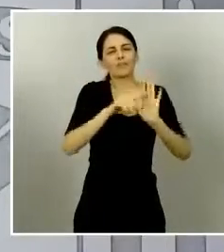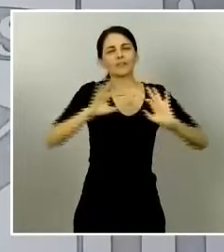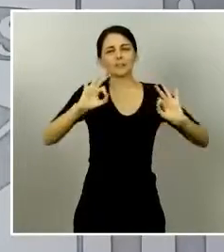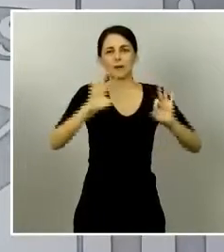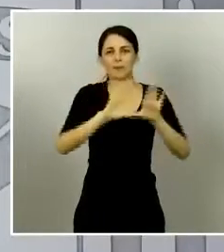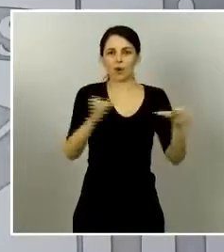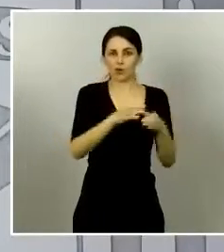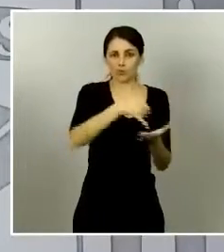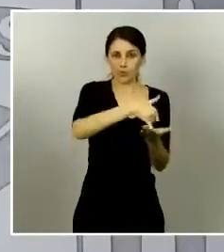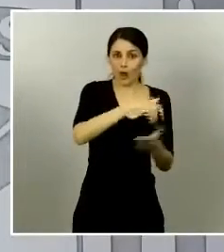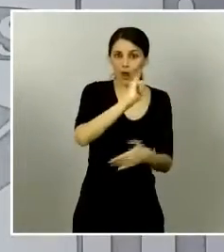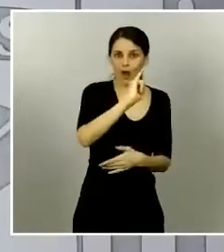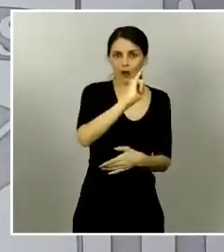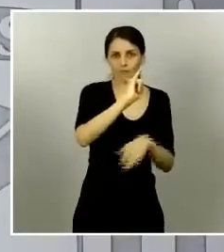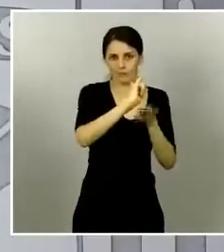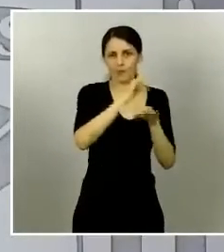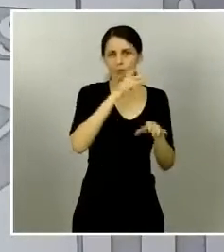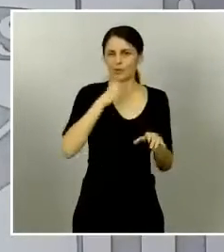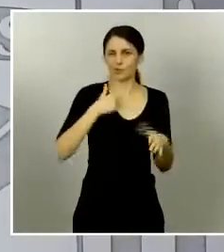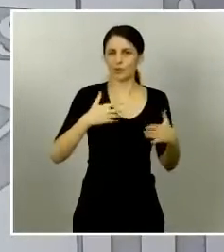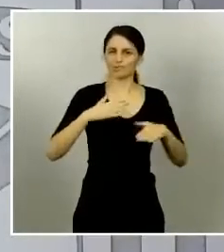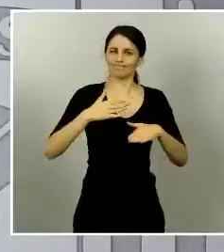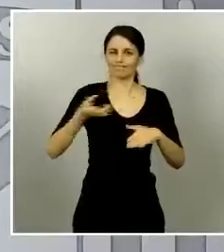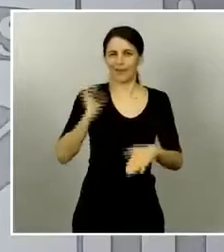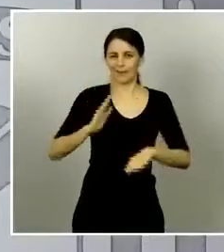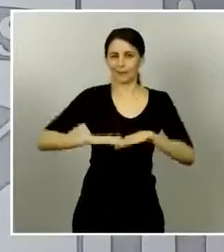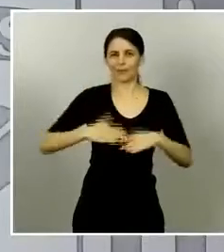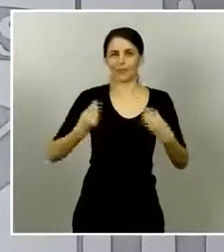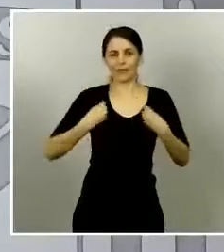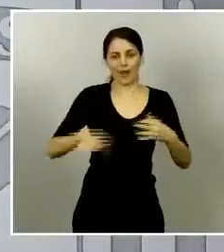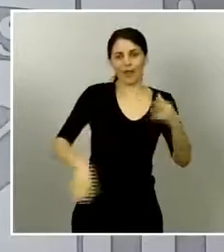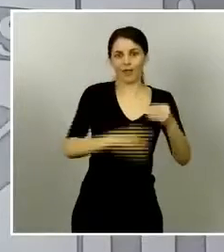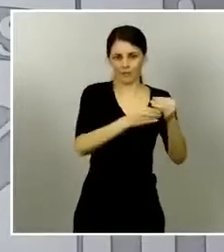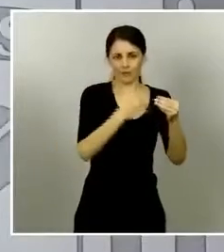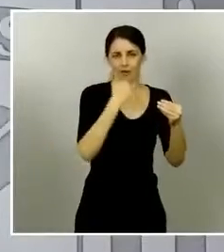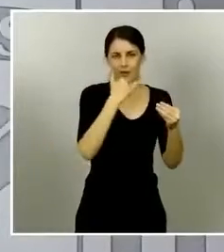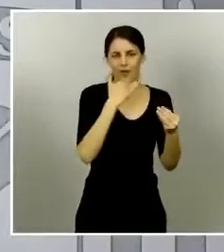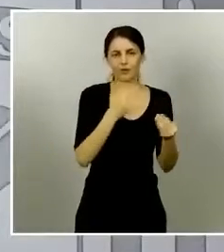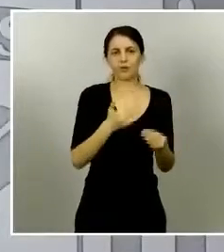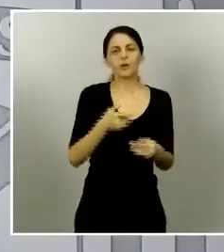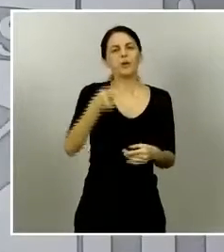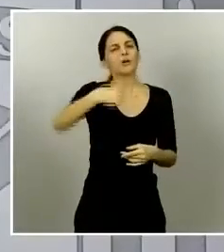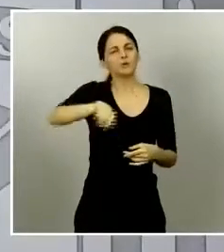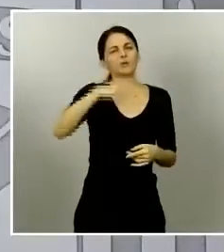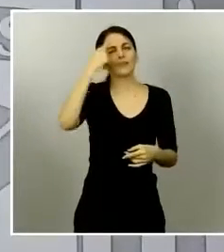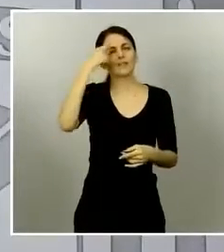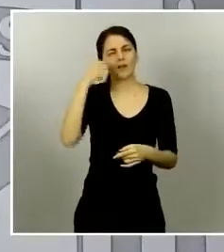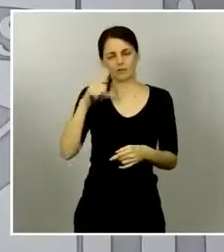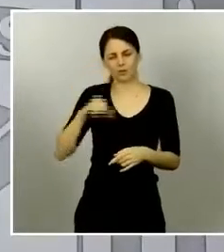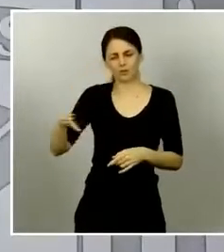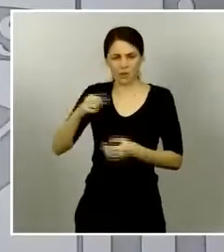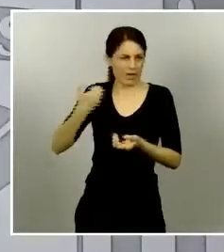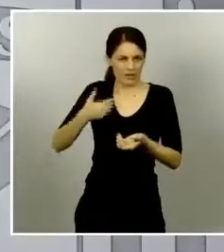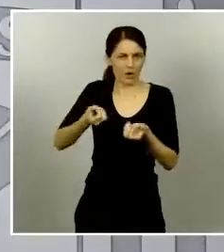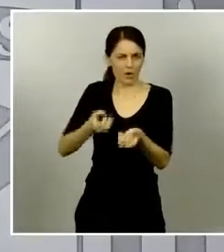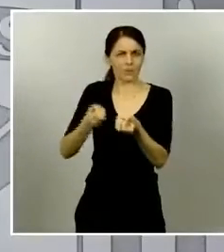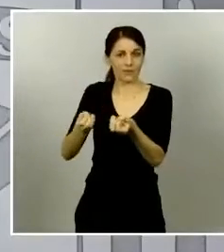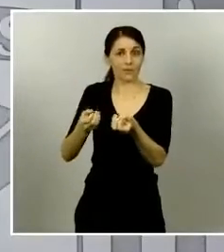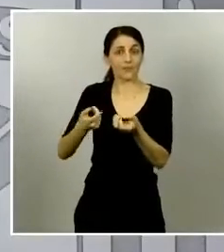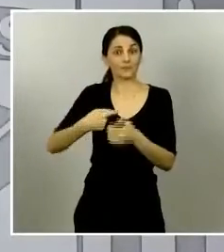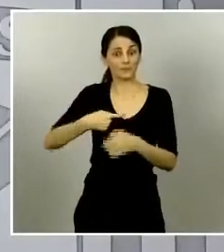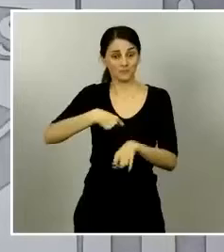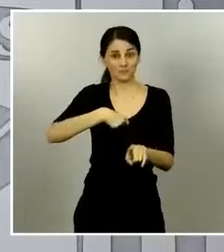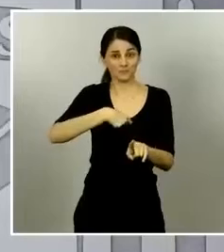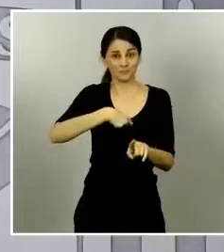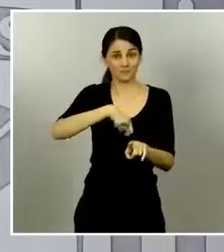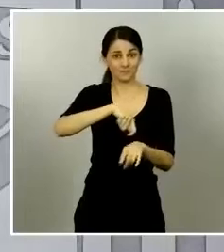de medidas orientadas a los colectivos vulnerables. Saben, porque lo hemos ido diciendo, comentando a lo